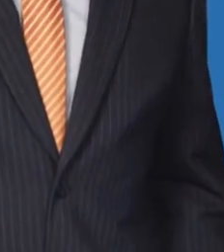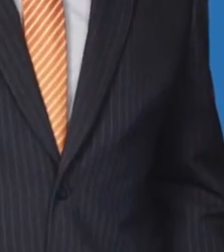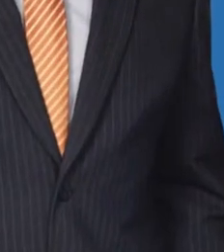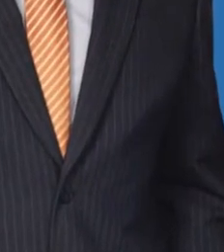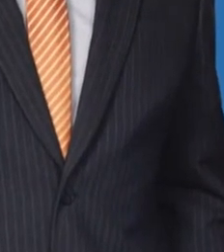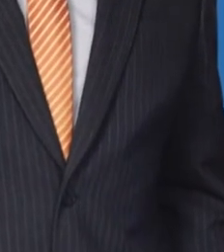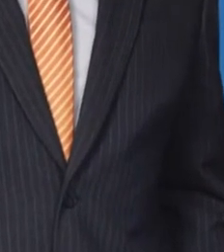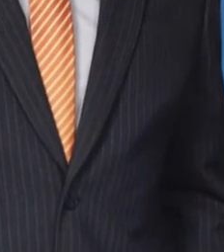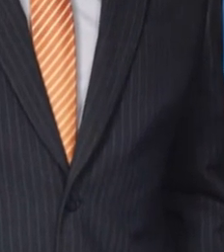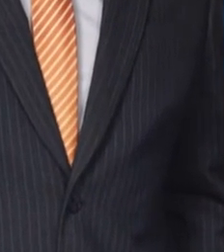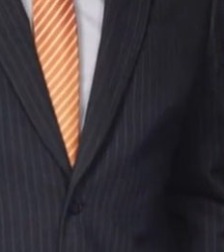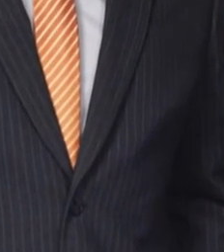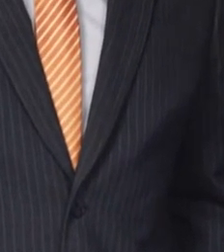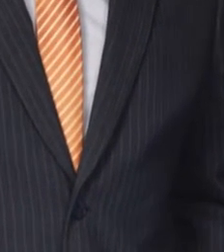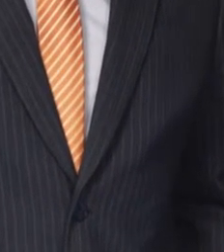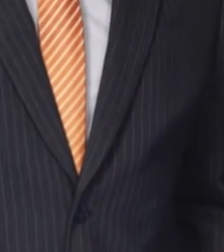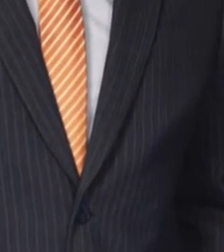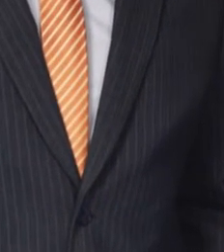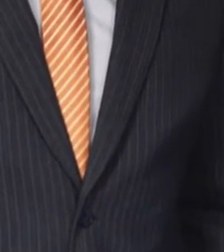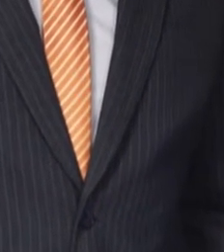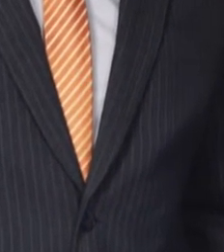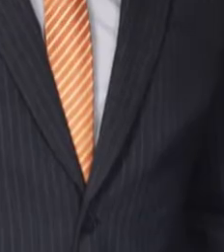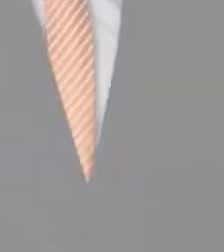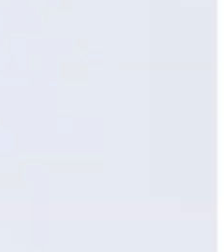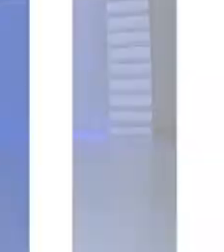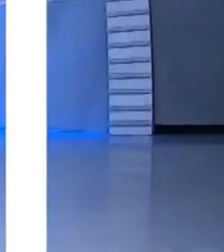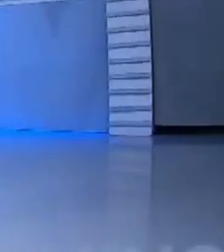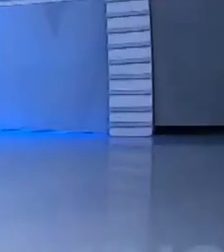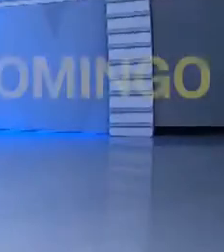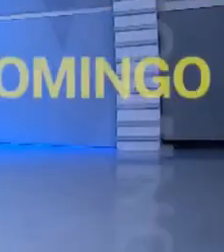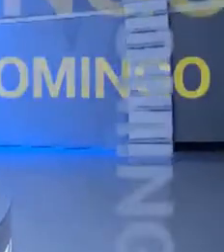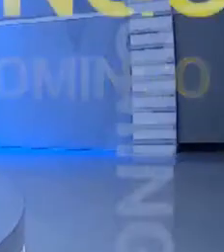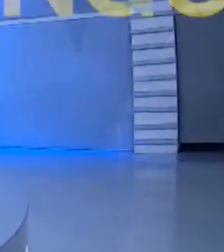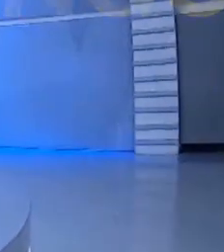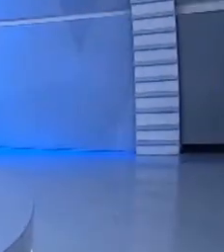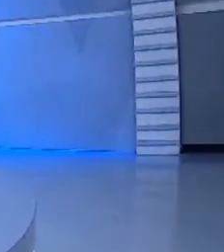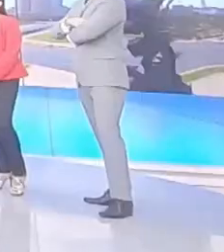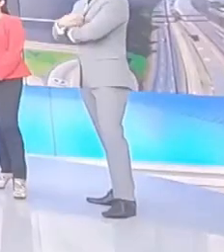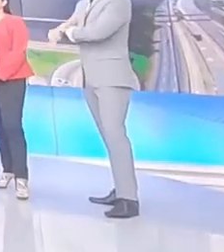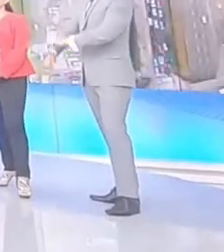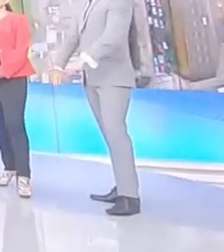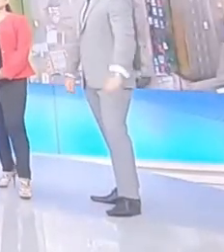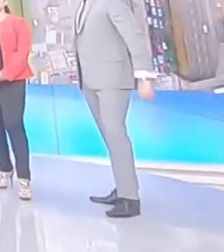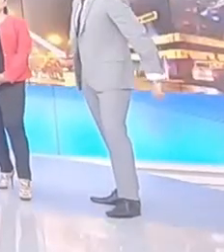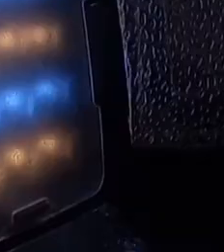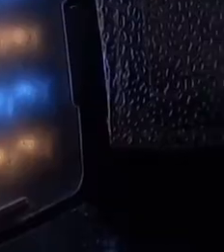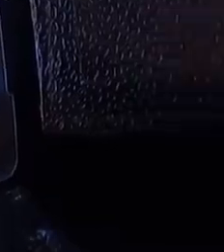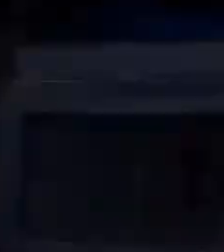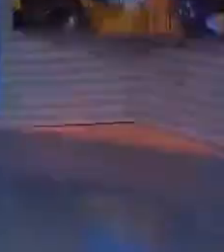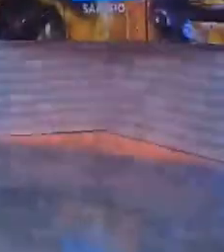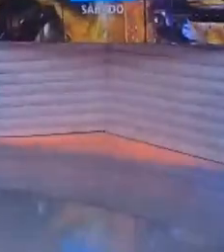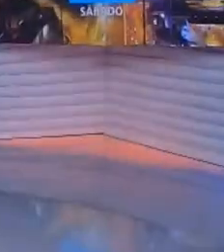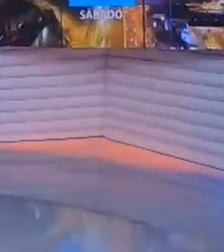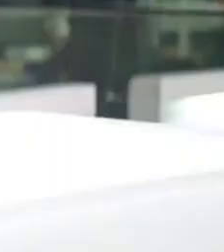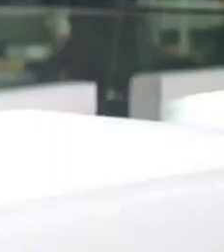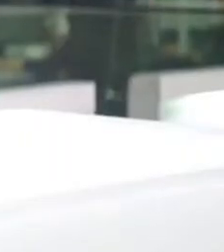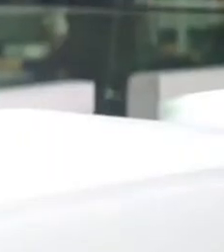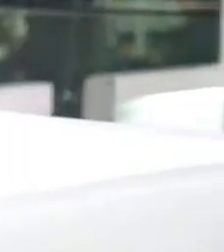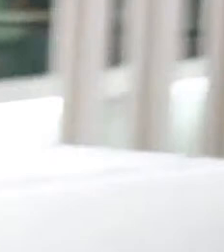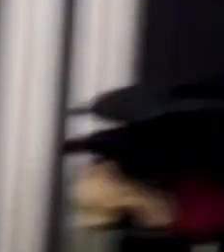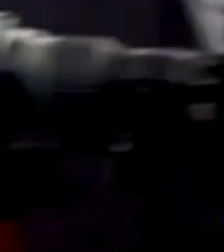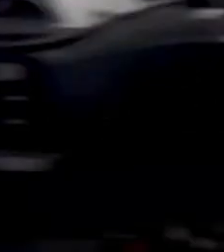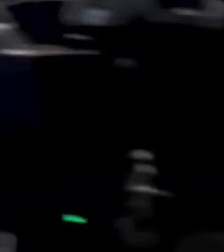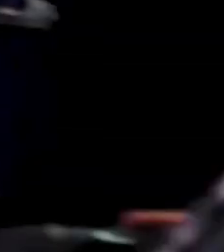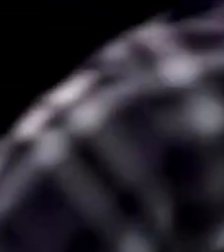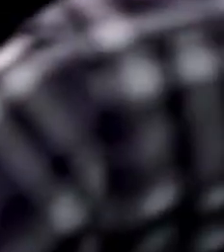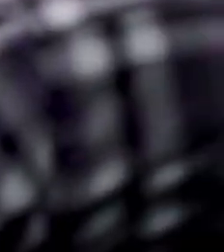las 8. TV Perú Noticias, edición noche. Y los fines de semana, la información no se detiene.